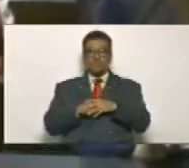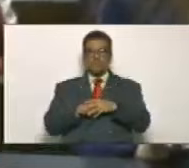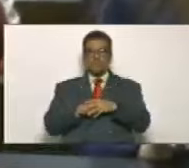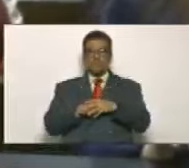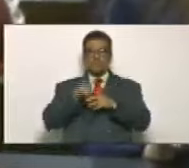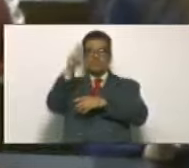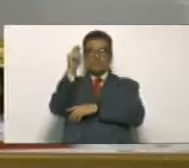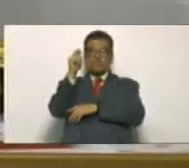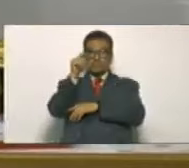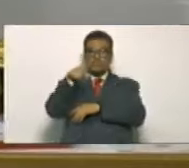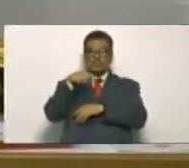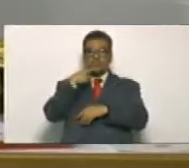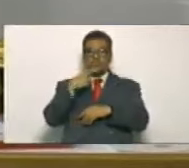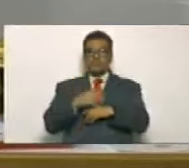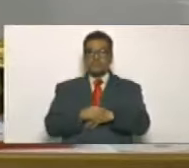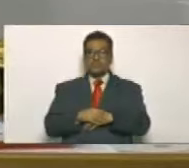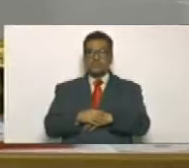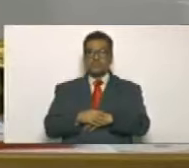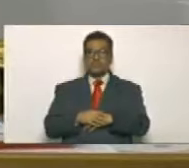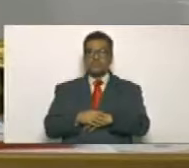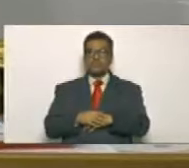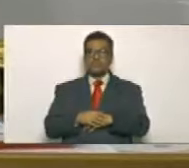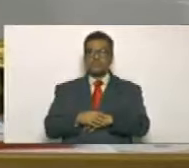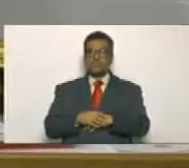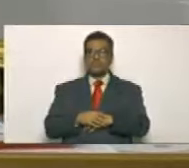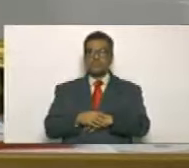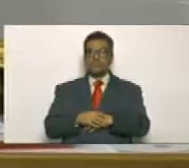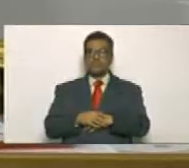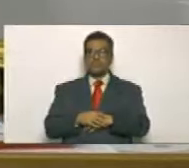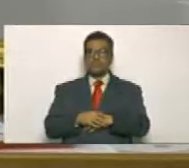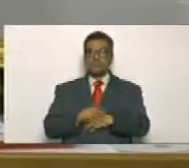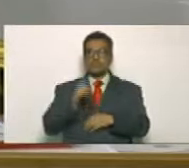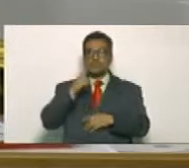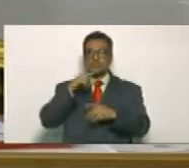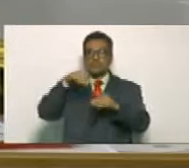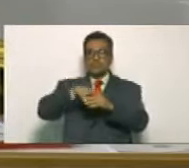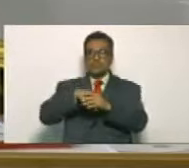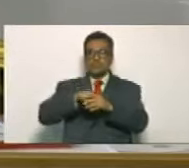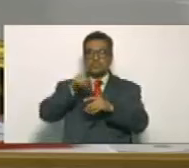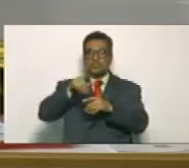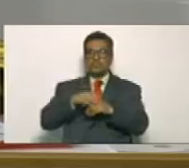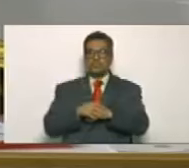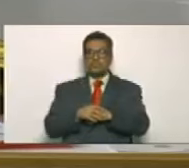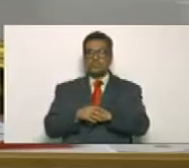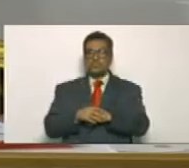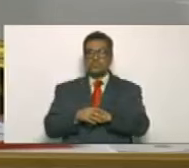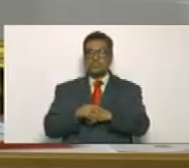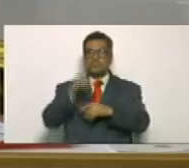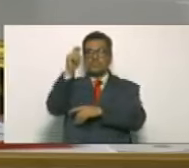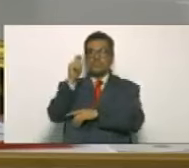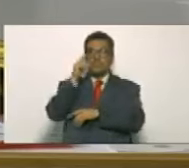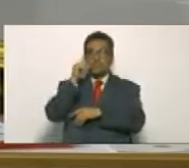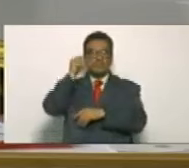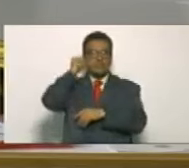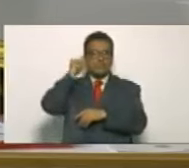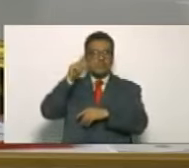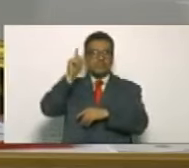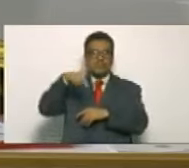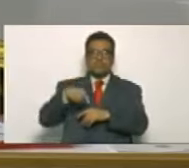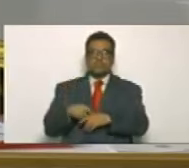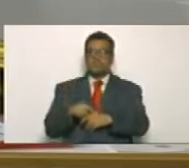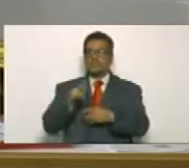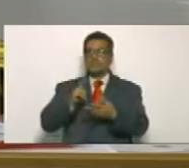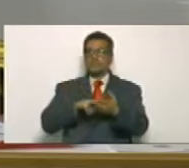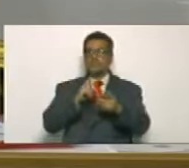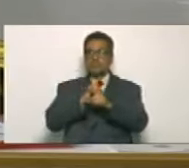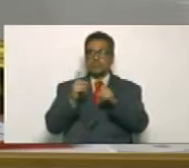diputado. Ok. Vamos a votar la propuesta. Los diputados y diputadas que estén de acuerdo con aprobar